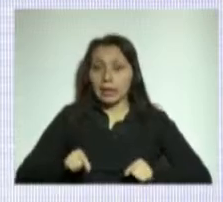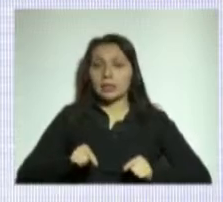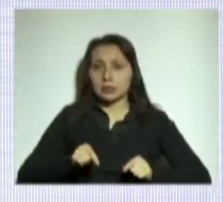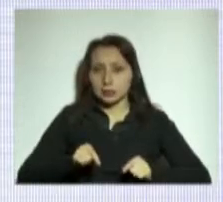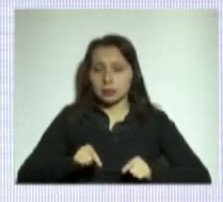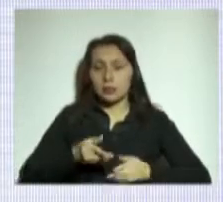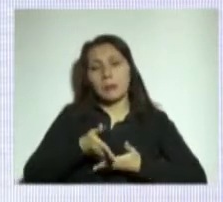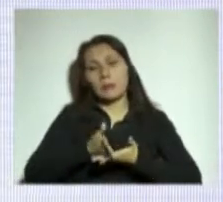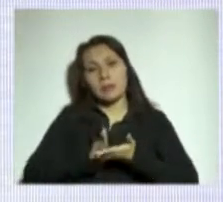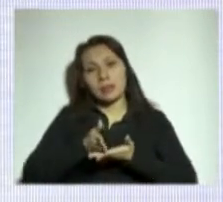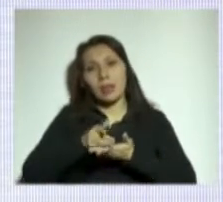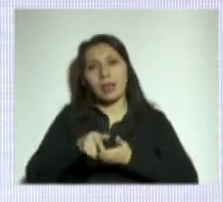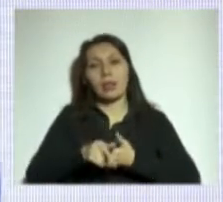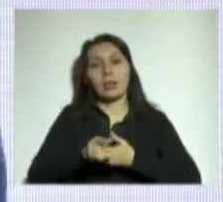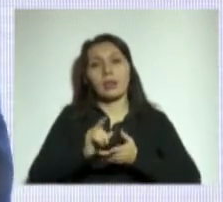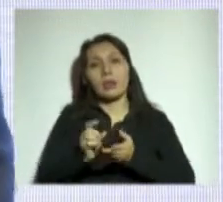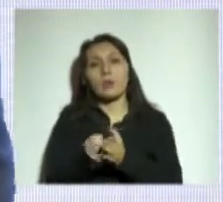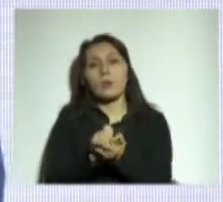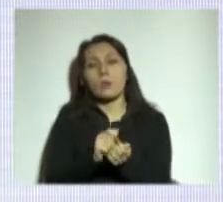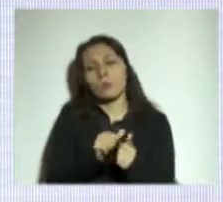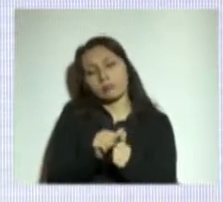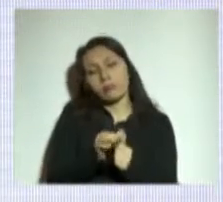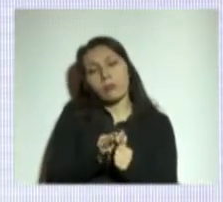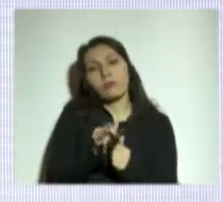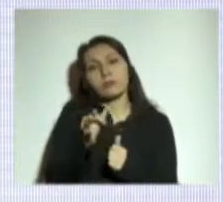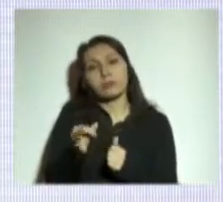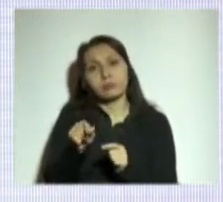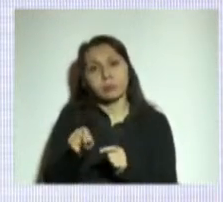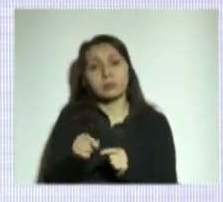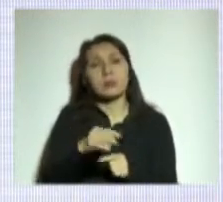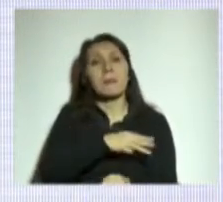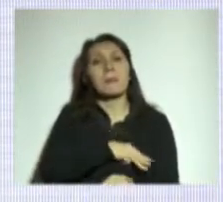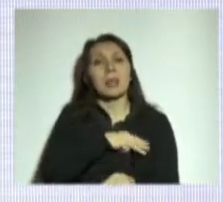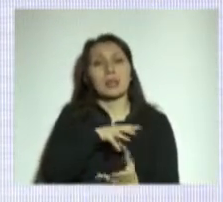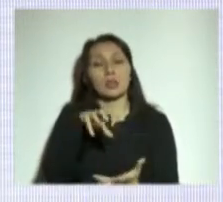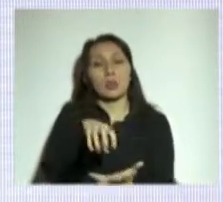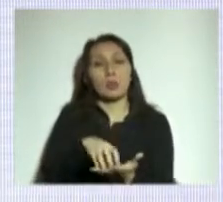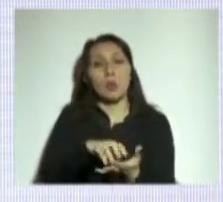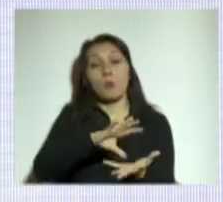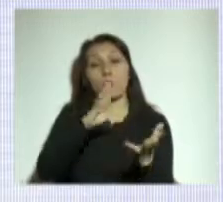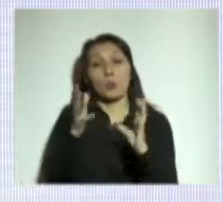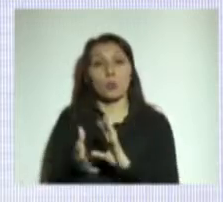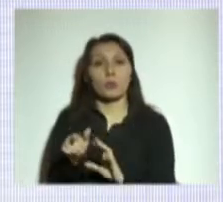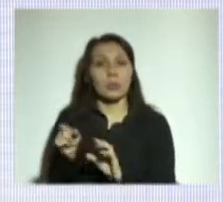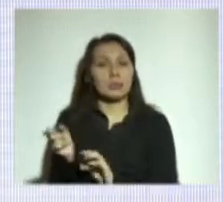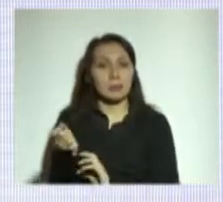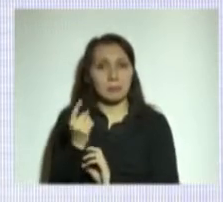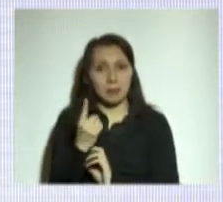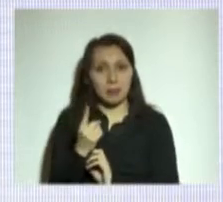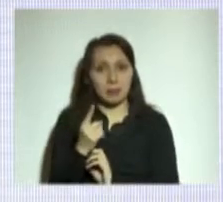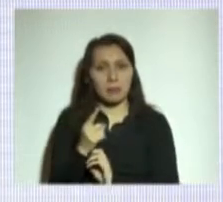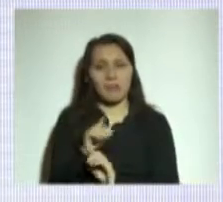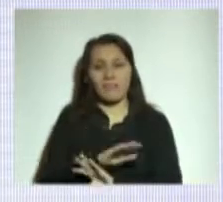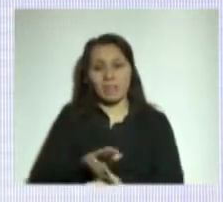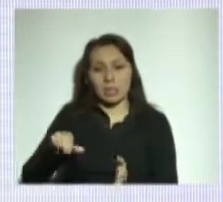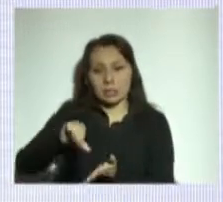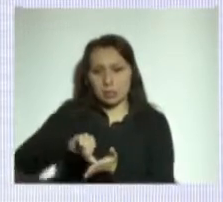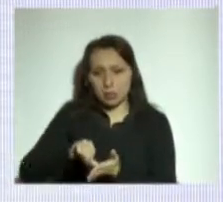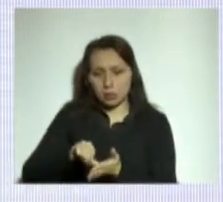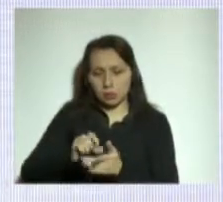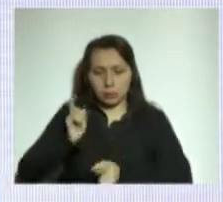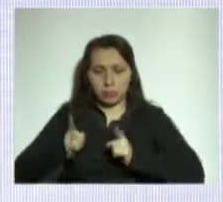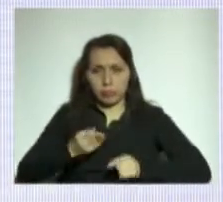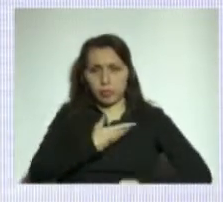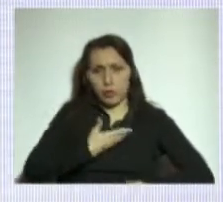paso intermedio de la generación a largo plazo de las metrópolis en el mundo que vaya a ser primero por una descentralización de los